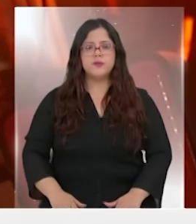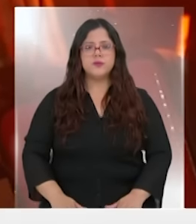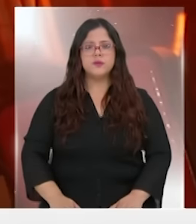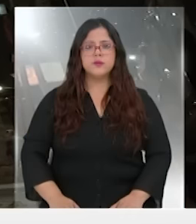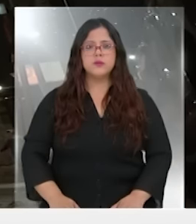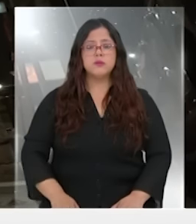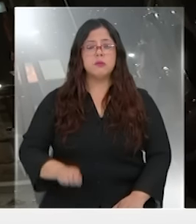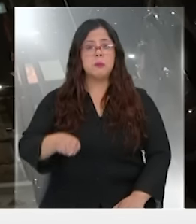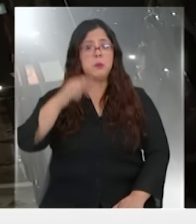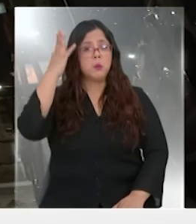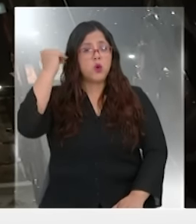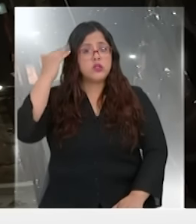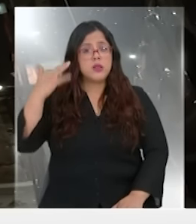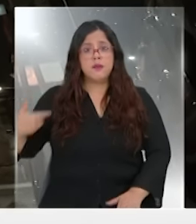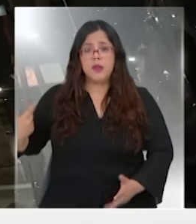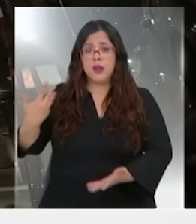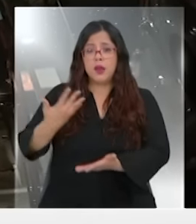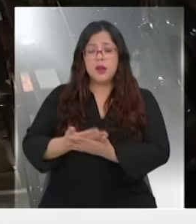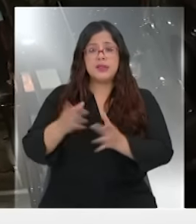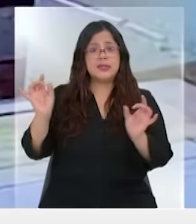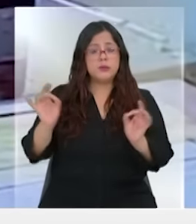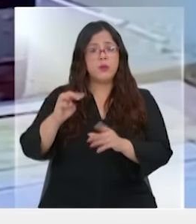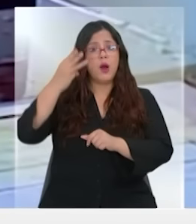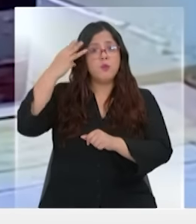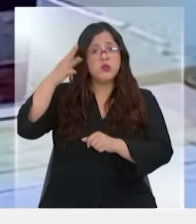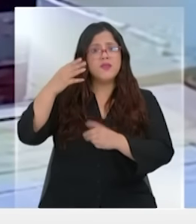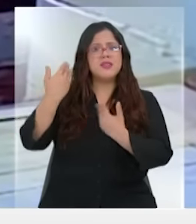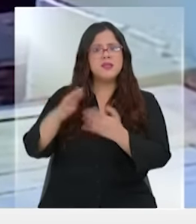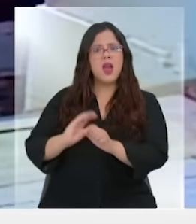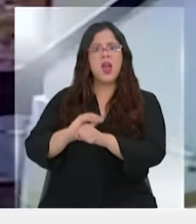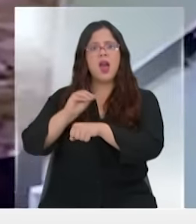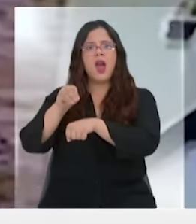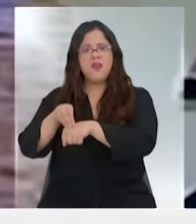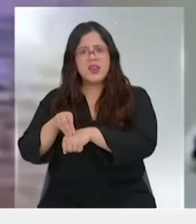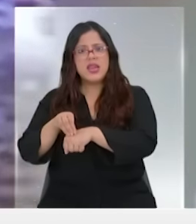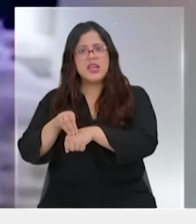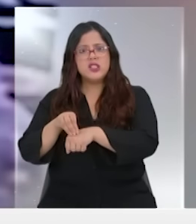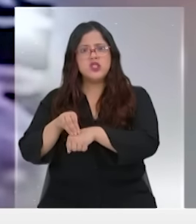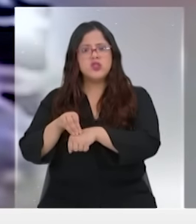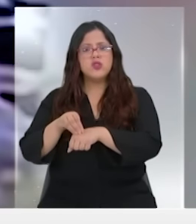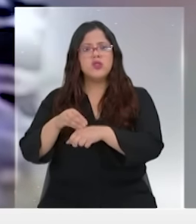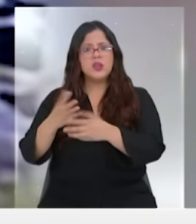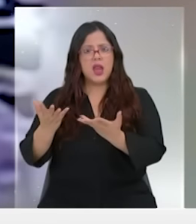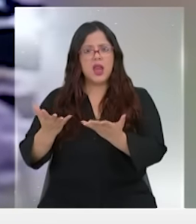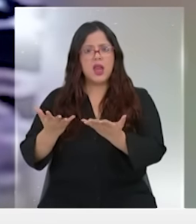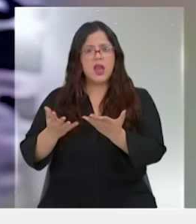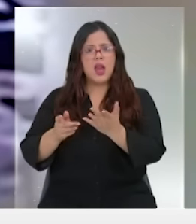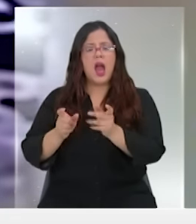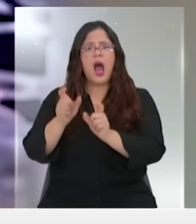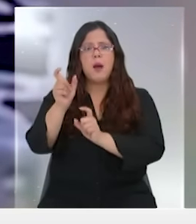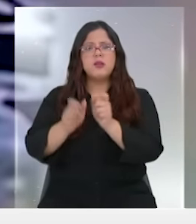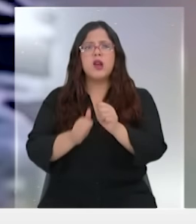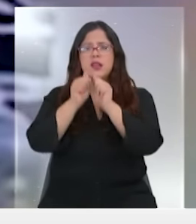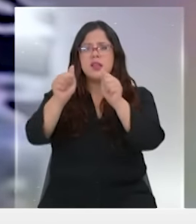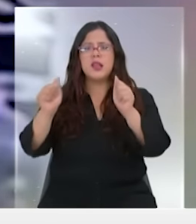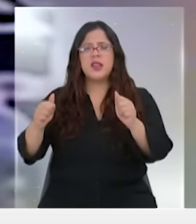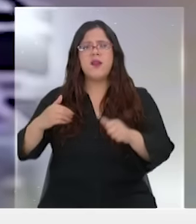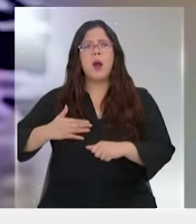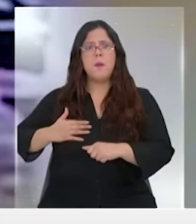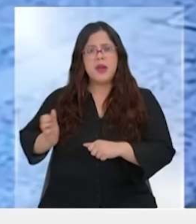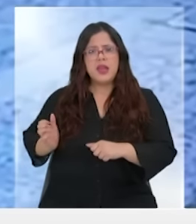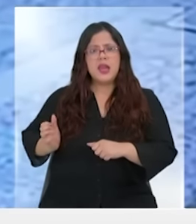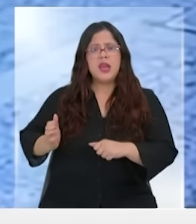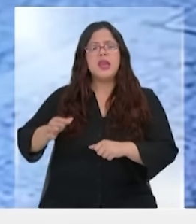No se sabe hasta ahora si Monsalve le informó a esos altos cargos de la PDI que esa mujer lo